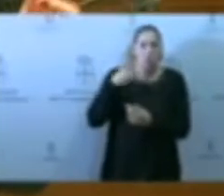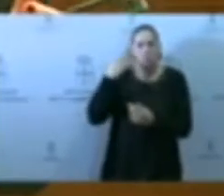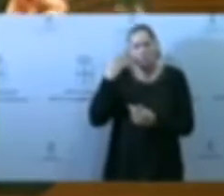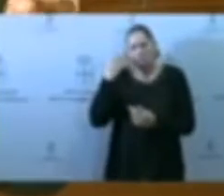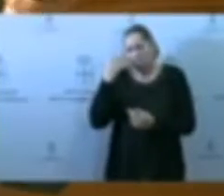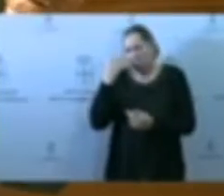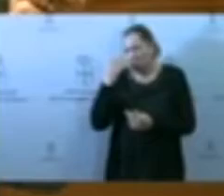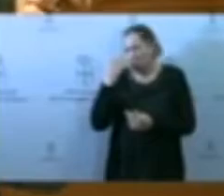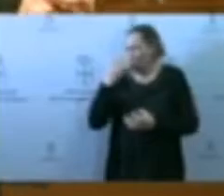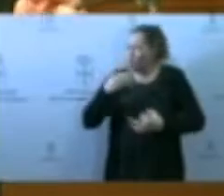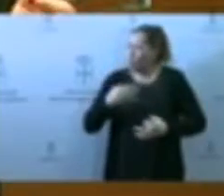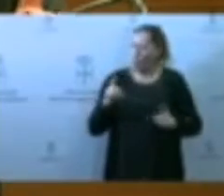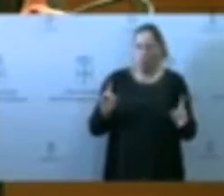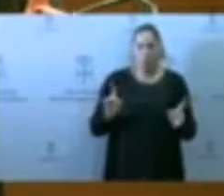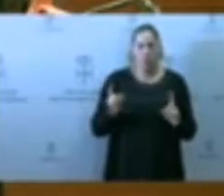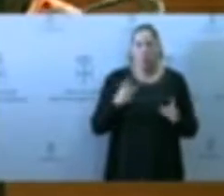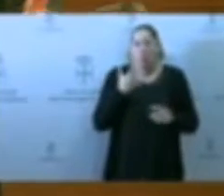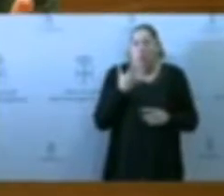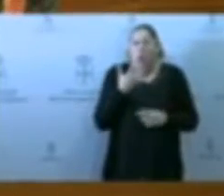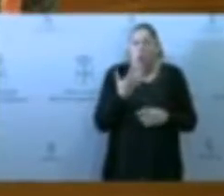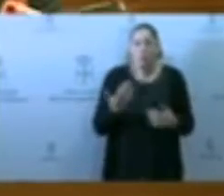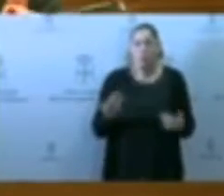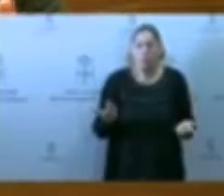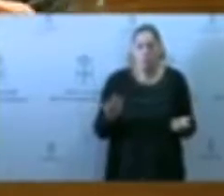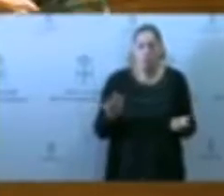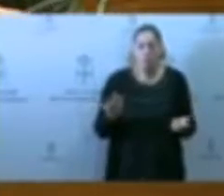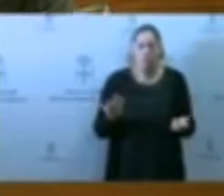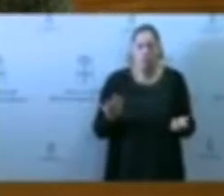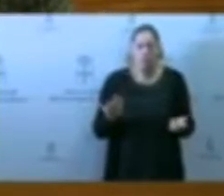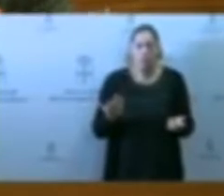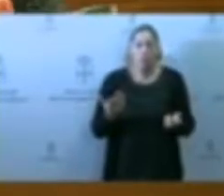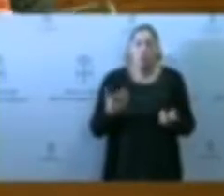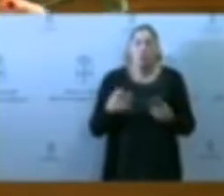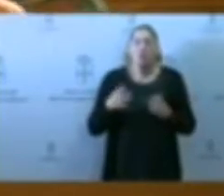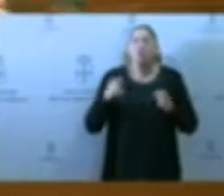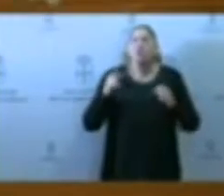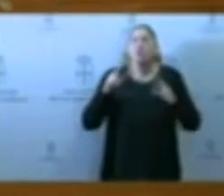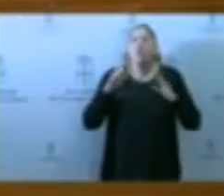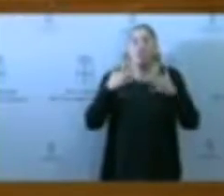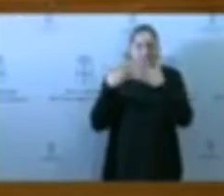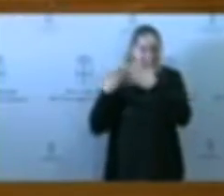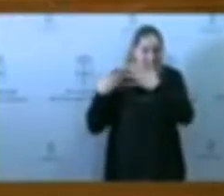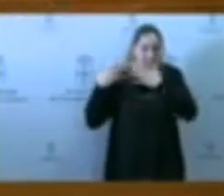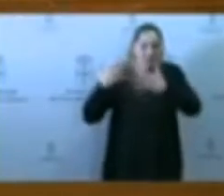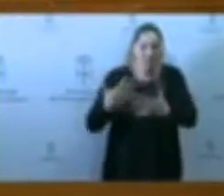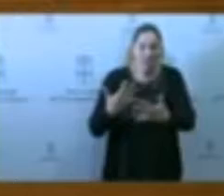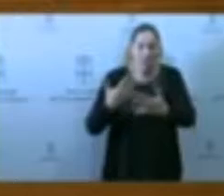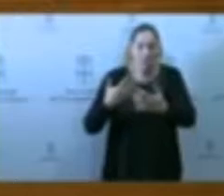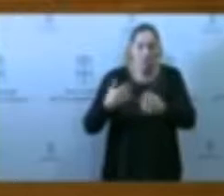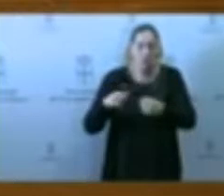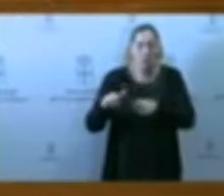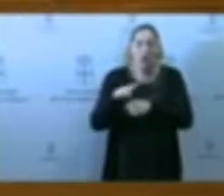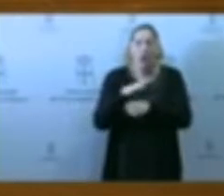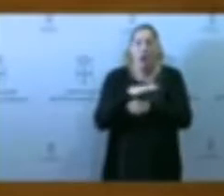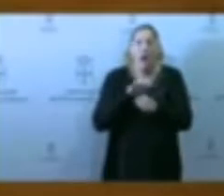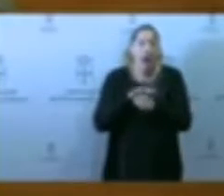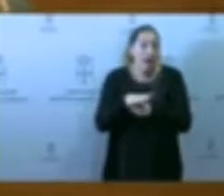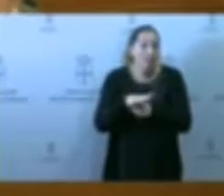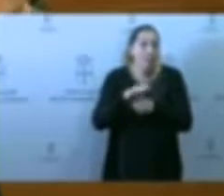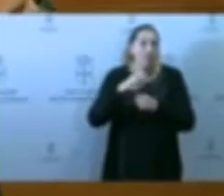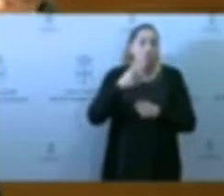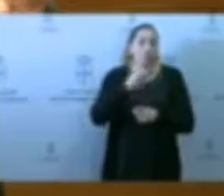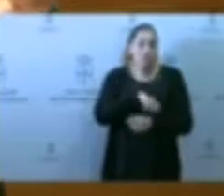razonable que se establezcan, por ejemplo, una estancia obligada de 10 años en el ámbito estatal y de 5 años en el